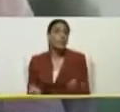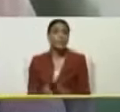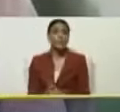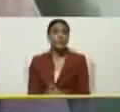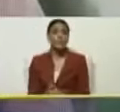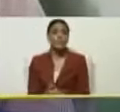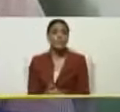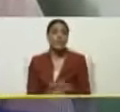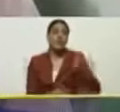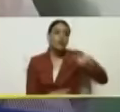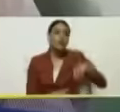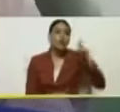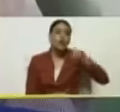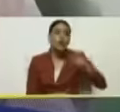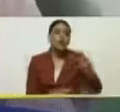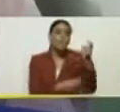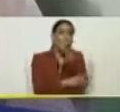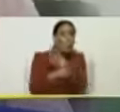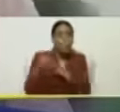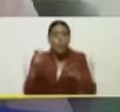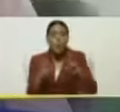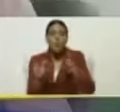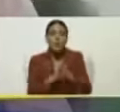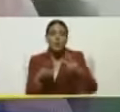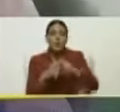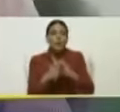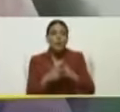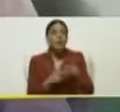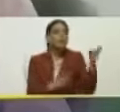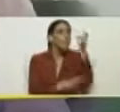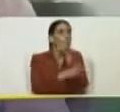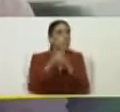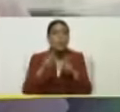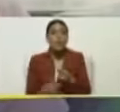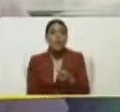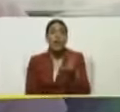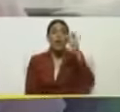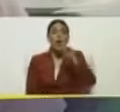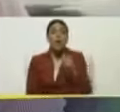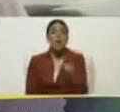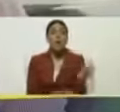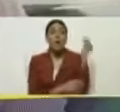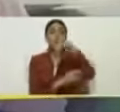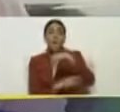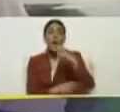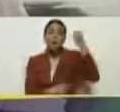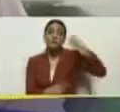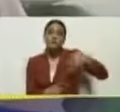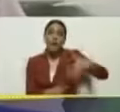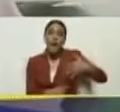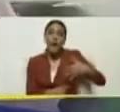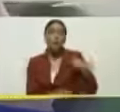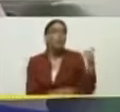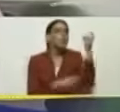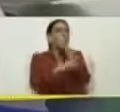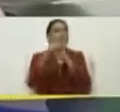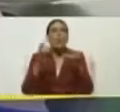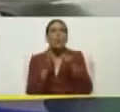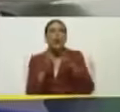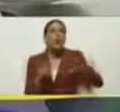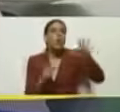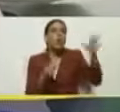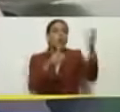Y tuvimos que conseguir todos los repuestos al triple de precio, triangularlo,